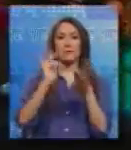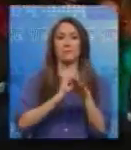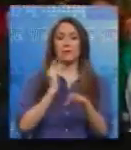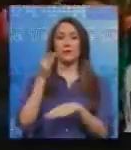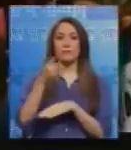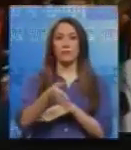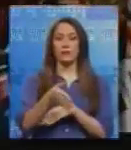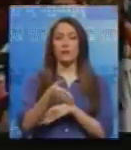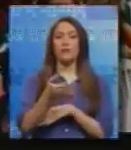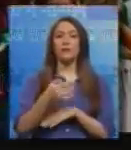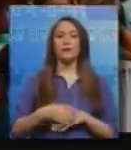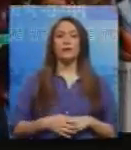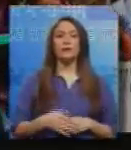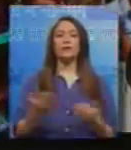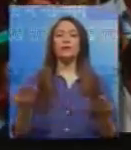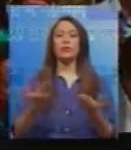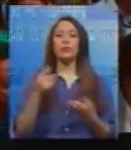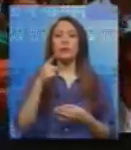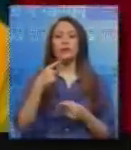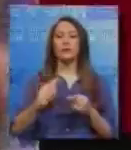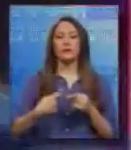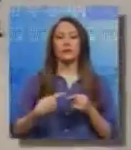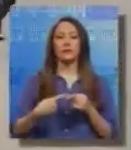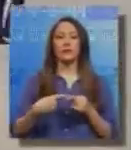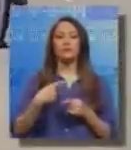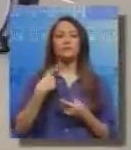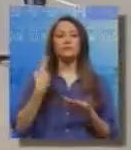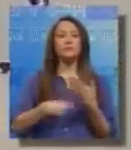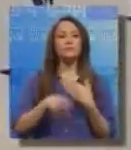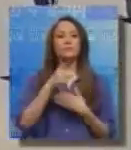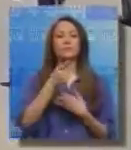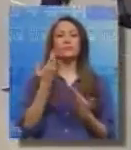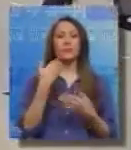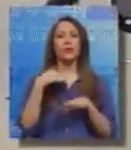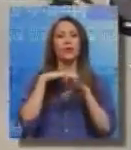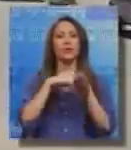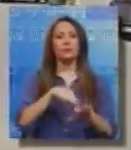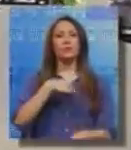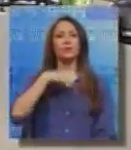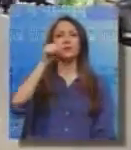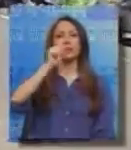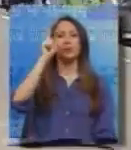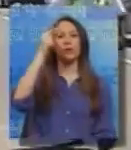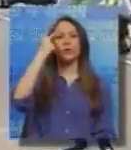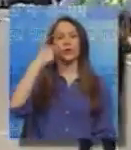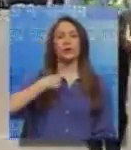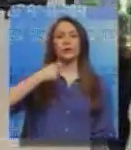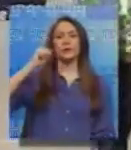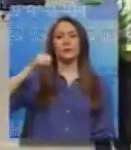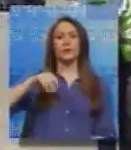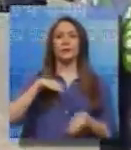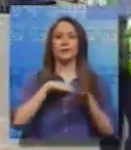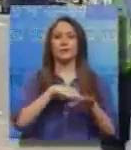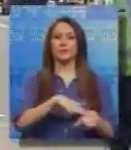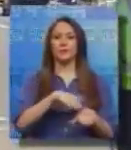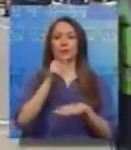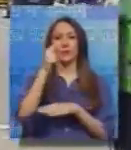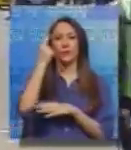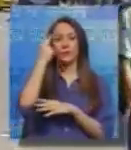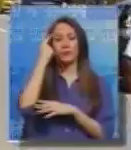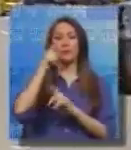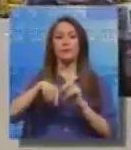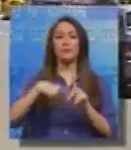General Rumiñahui acá en el norte de la capital para presentar su respaldo al gobierno nacional y también condenar